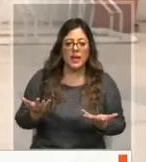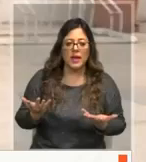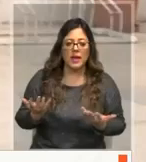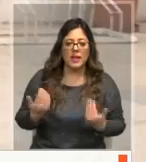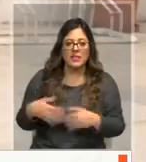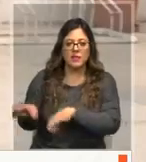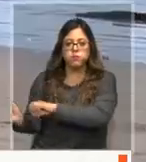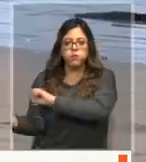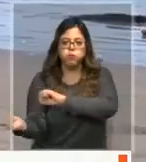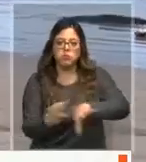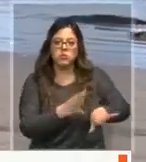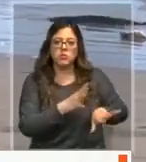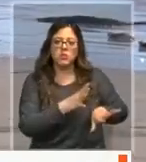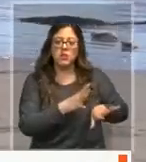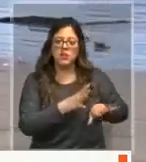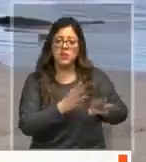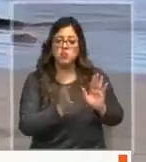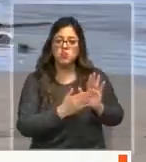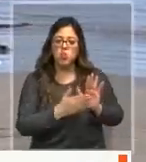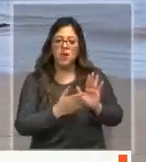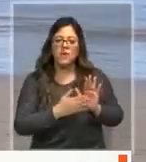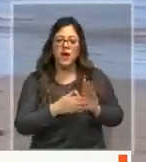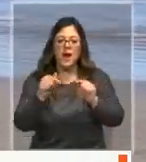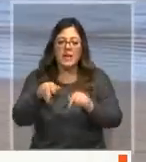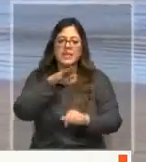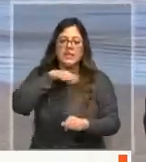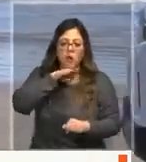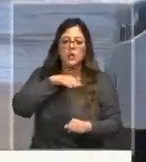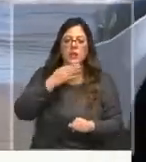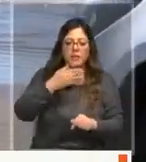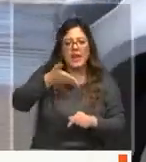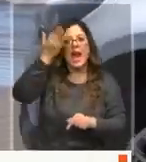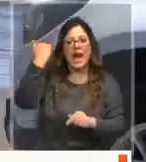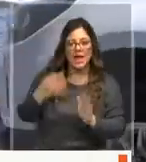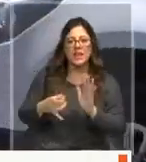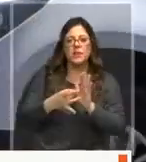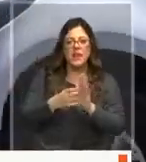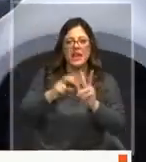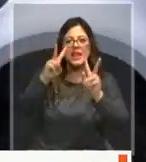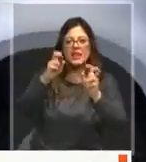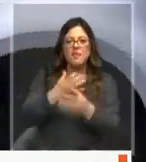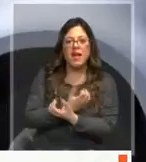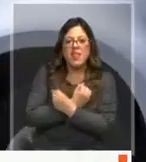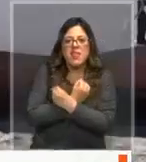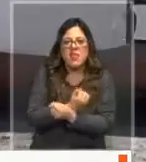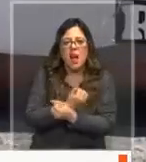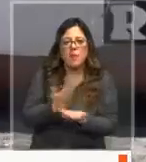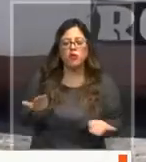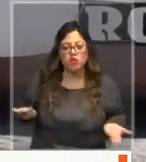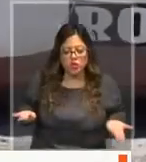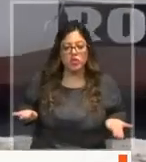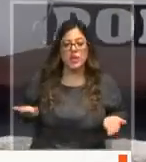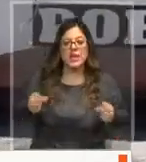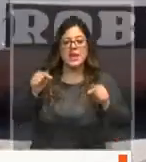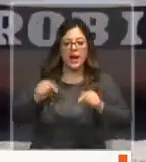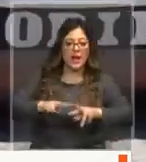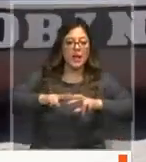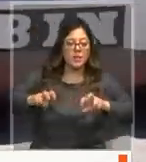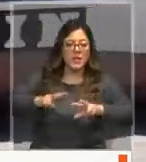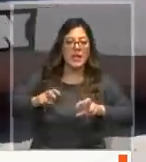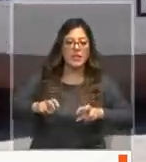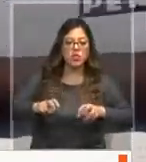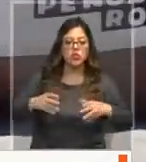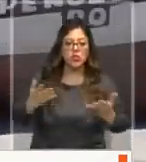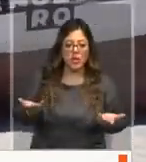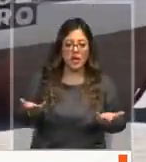evidencia también se estila y se ha utilizado también en algunos crímenes pasionales, por lo tanto, evidentemente va a ser la investigación lo que va a